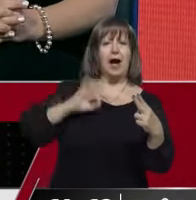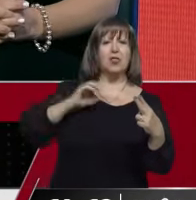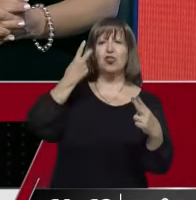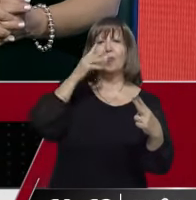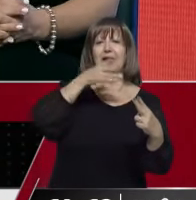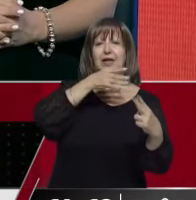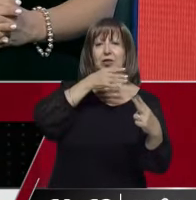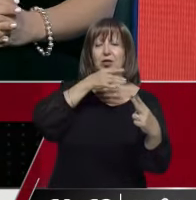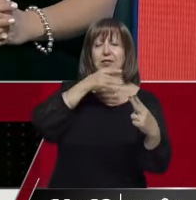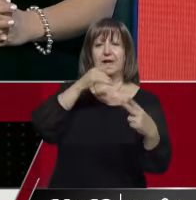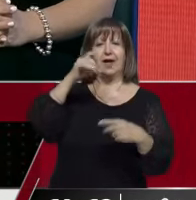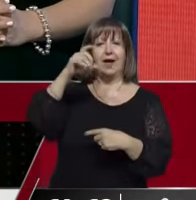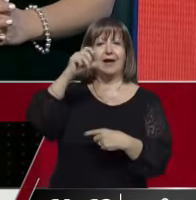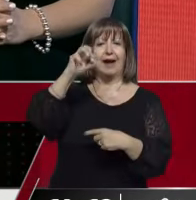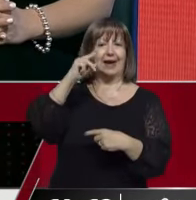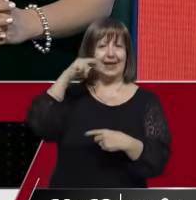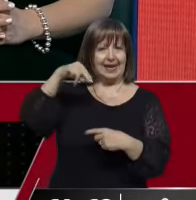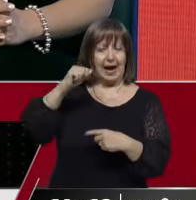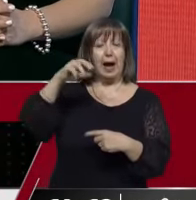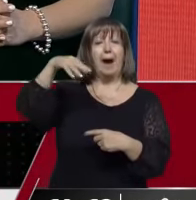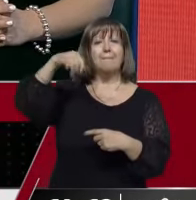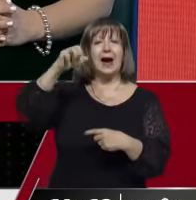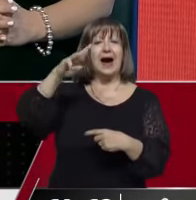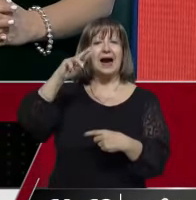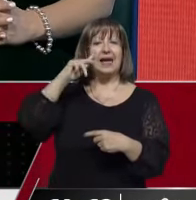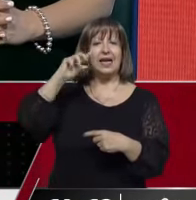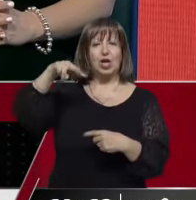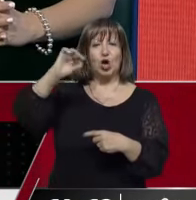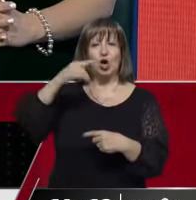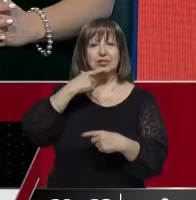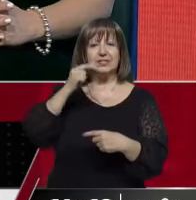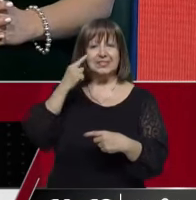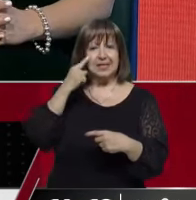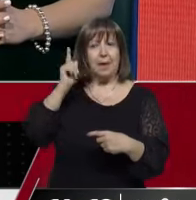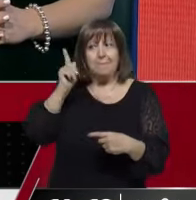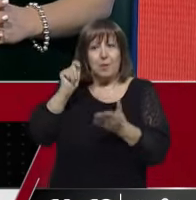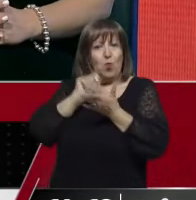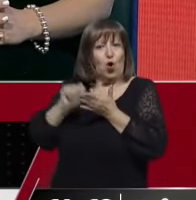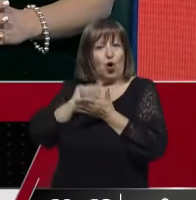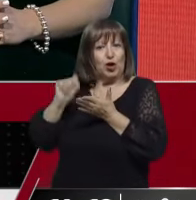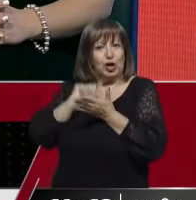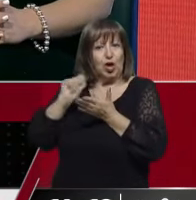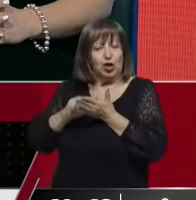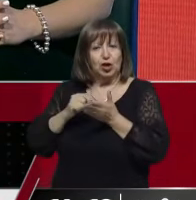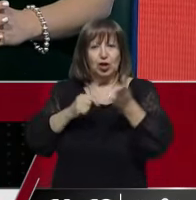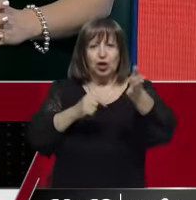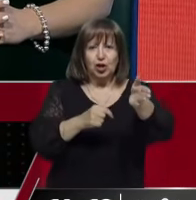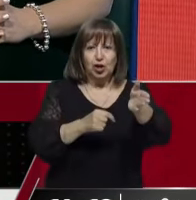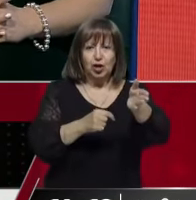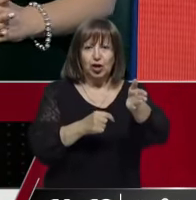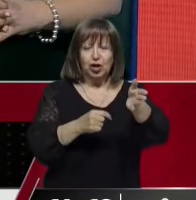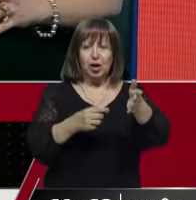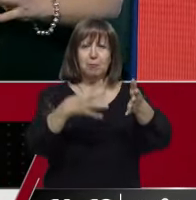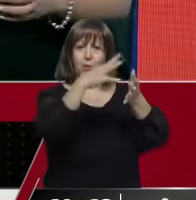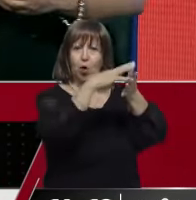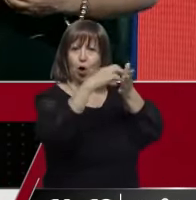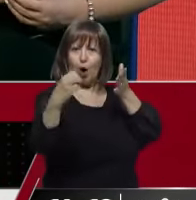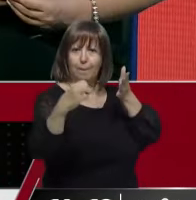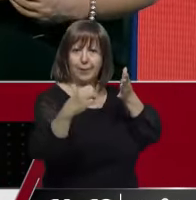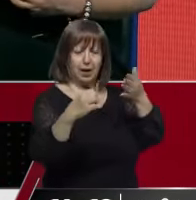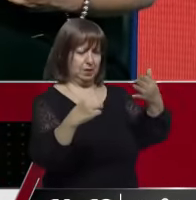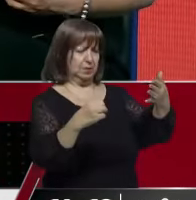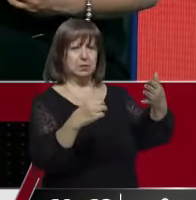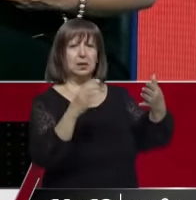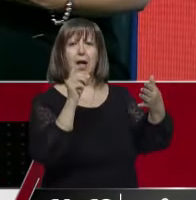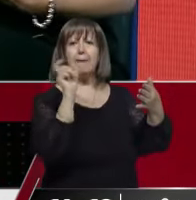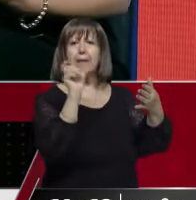2014, Karina Marinosi fue quien había escrito este guión, que ahora sufrió algunos retoques y que fue el que se